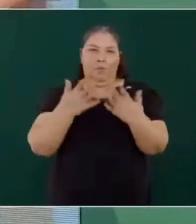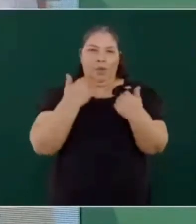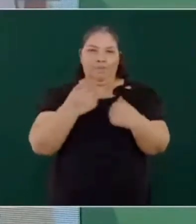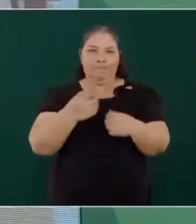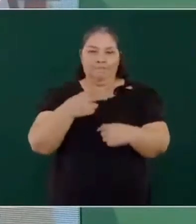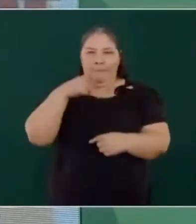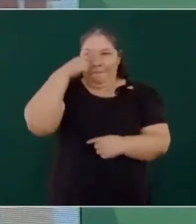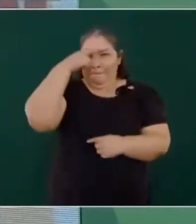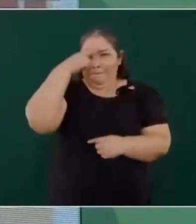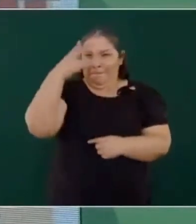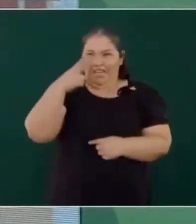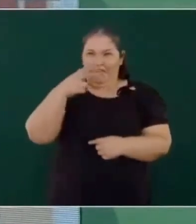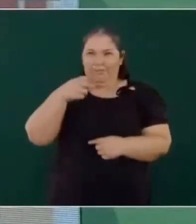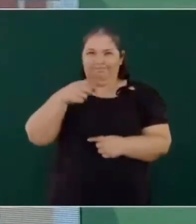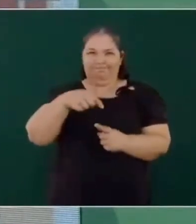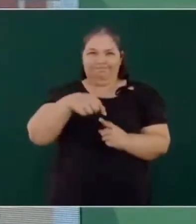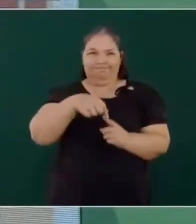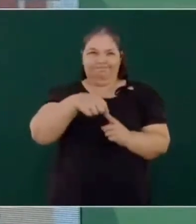México.